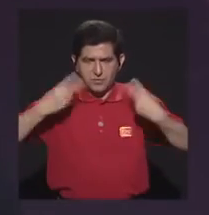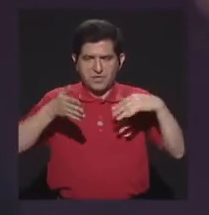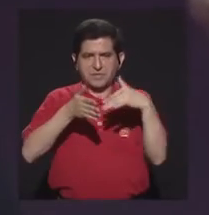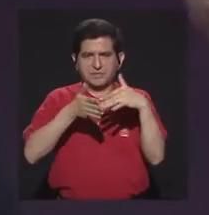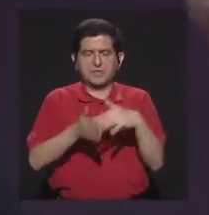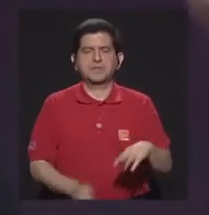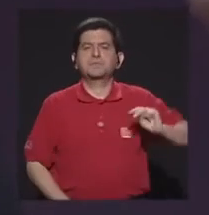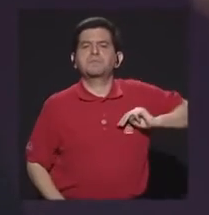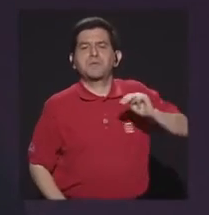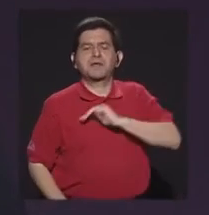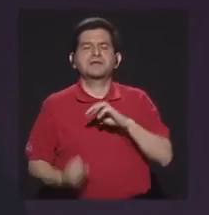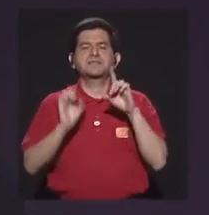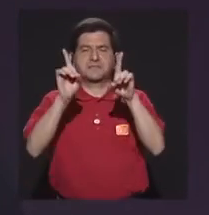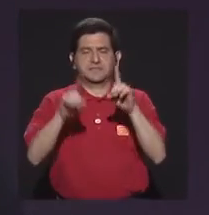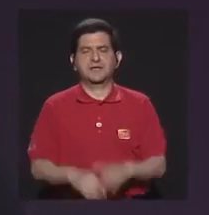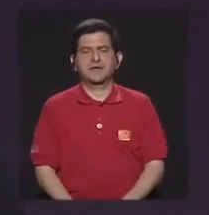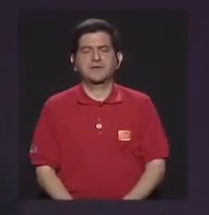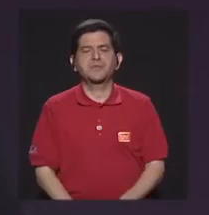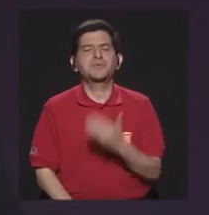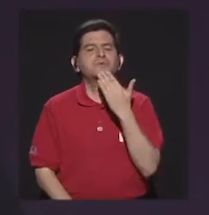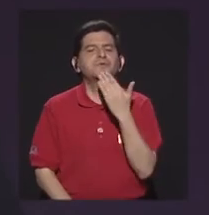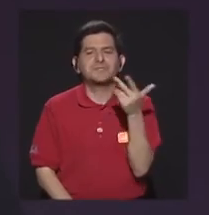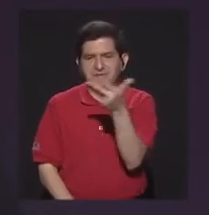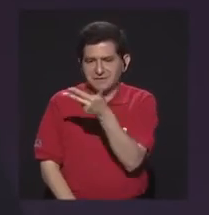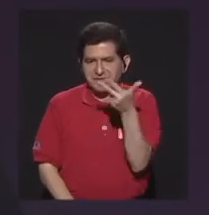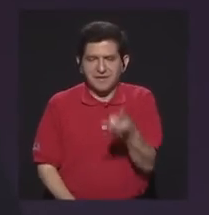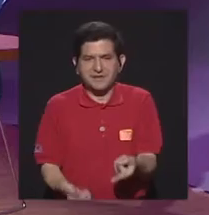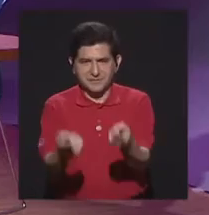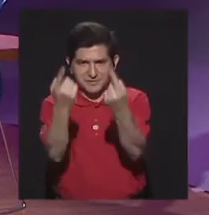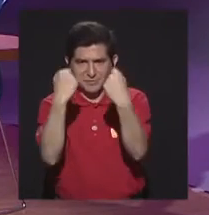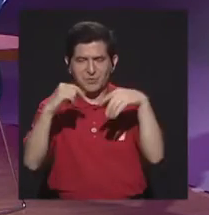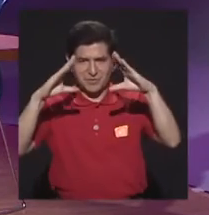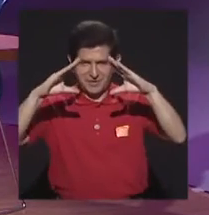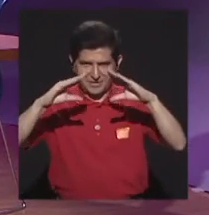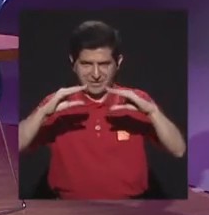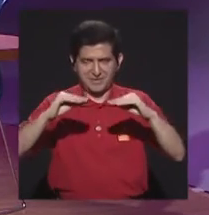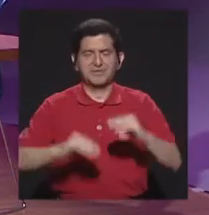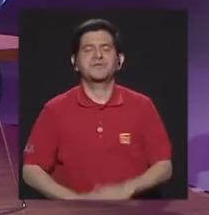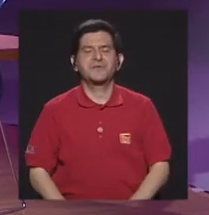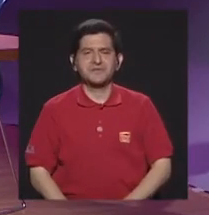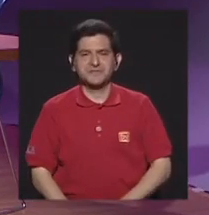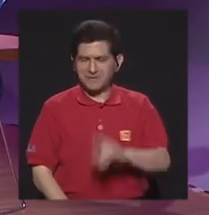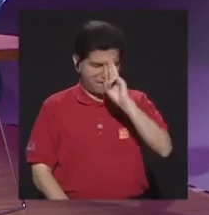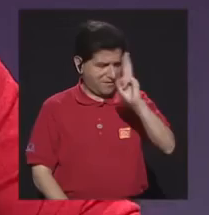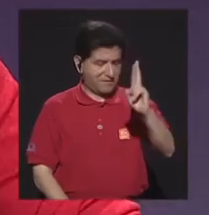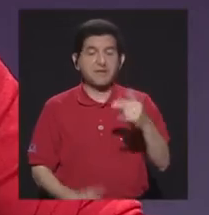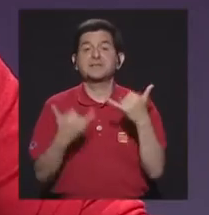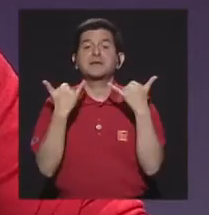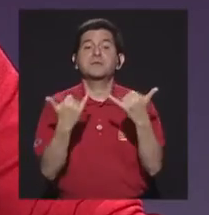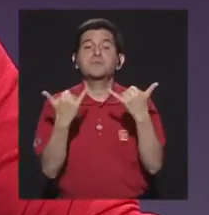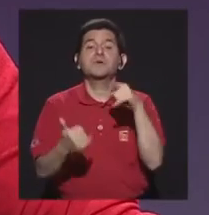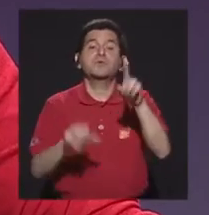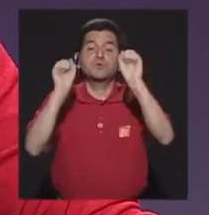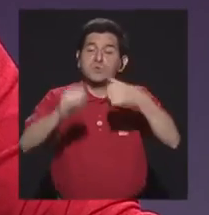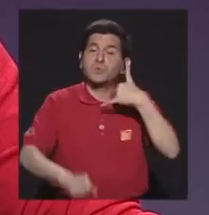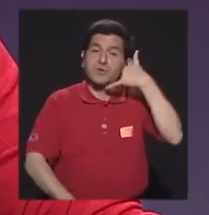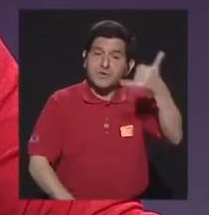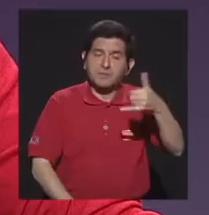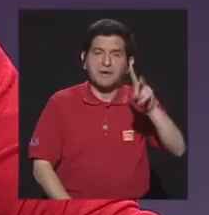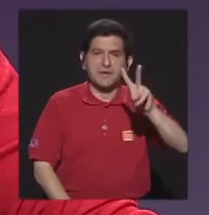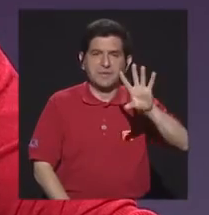Ministerio de Educación. Mil gracias a las tres por acompañarnos esta noche en Irreverencias. Y estamos en vivo. Usted puede